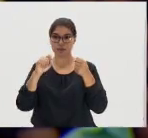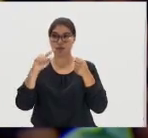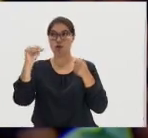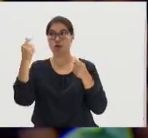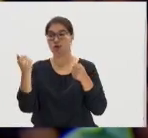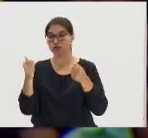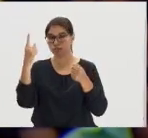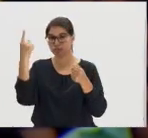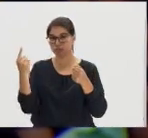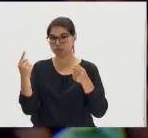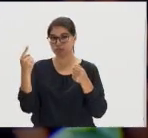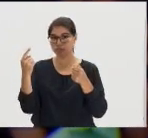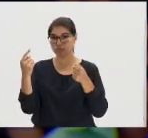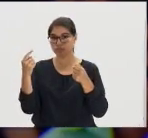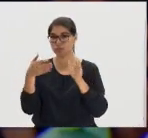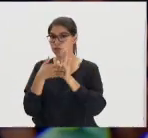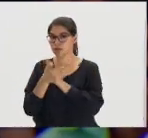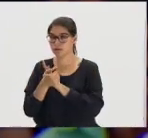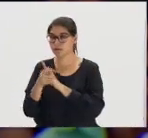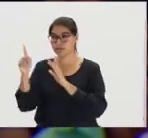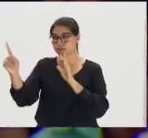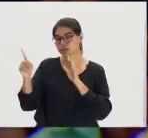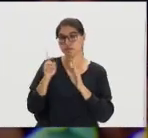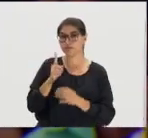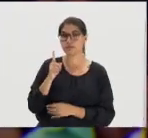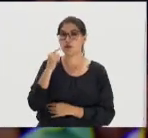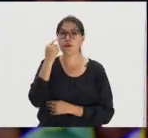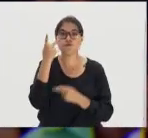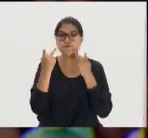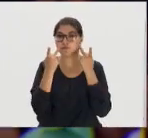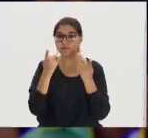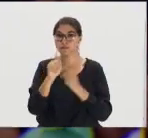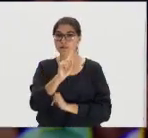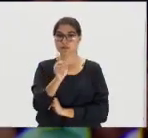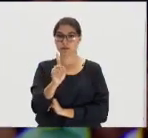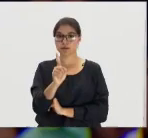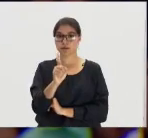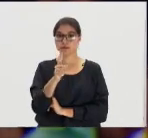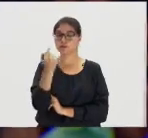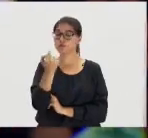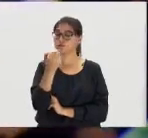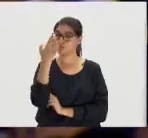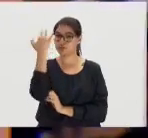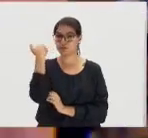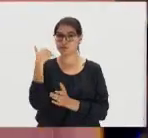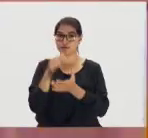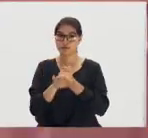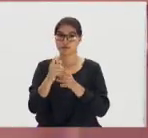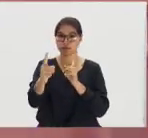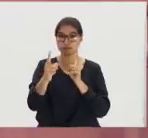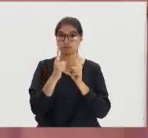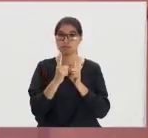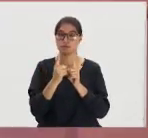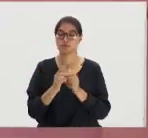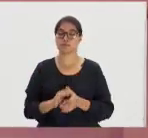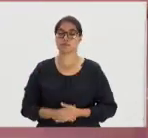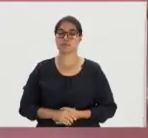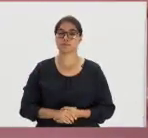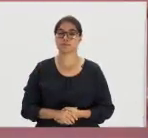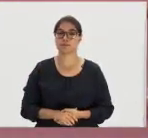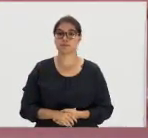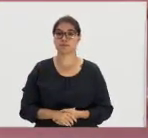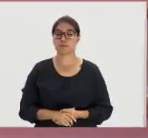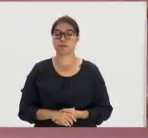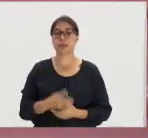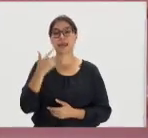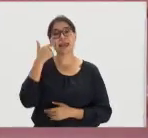No. Ahora te hago la pregunta a ti, señorita. ¿Qué te ofreció el muchacho? Porque no tiene que ser mayor,